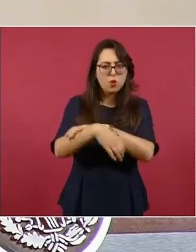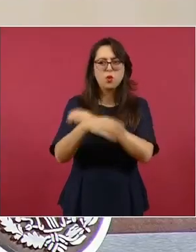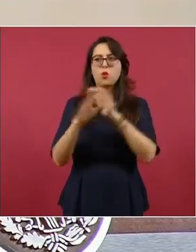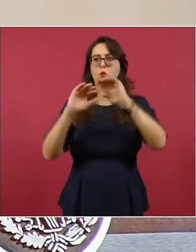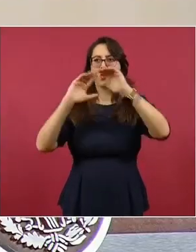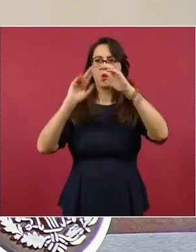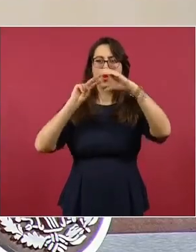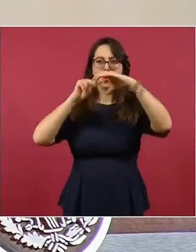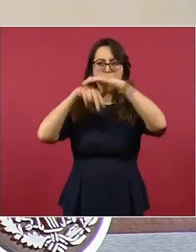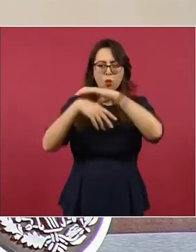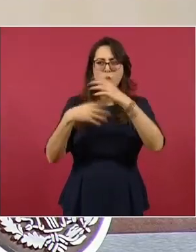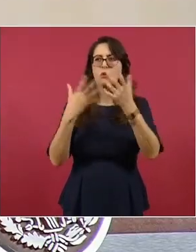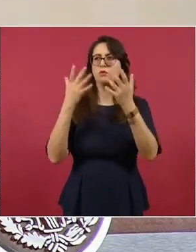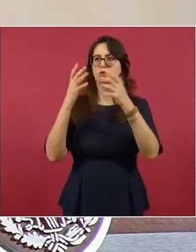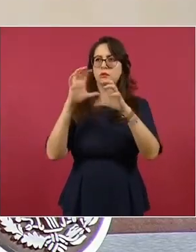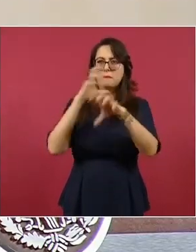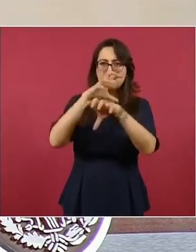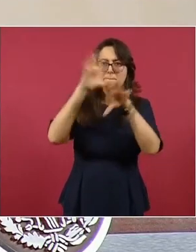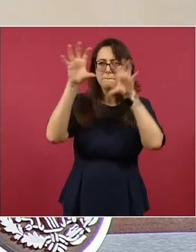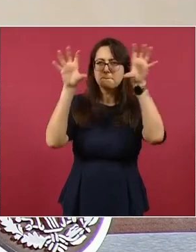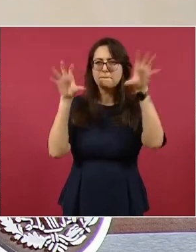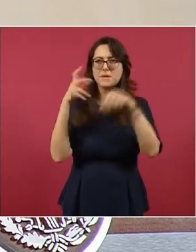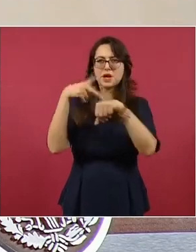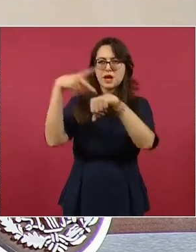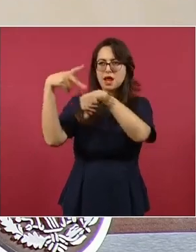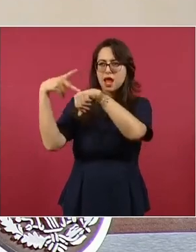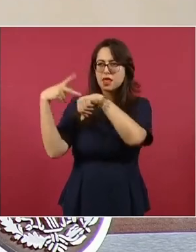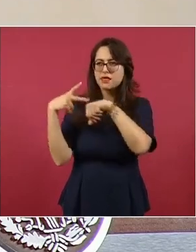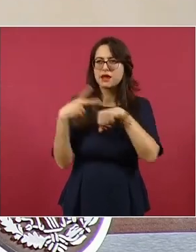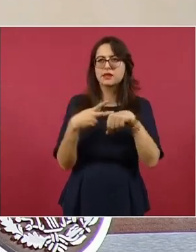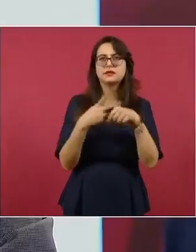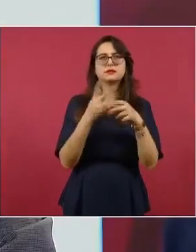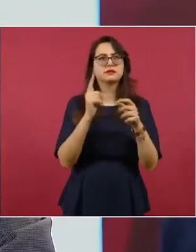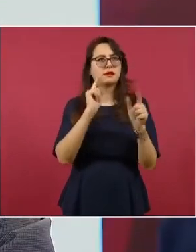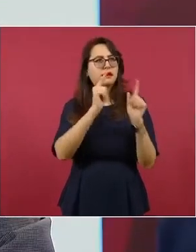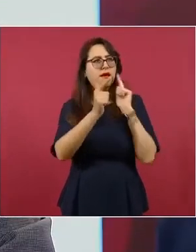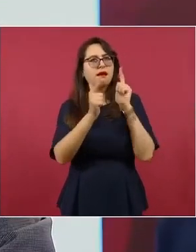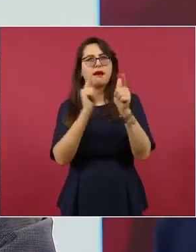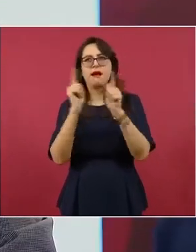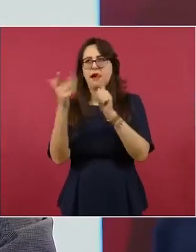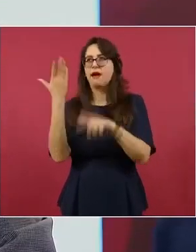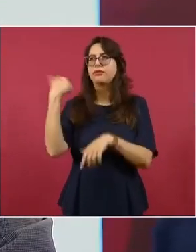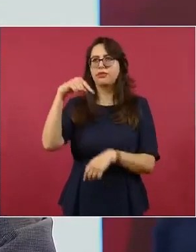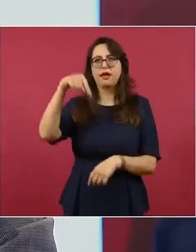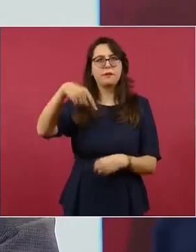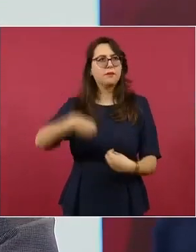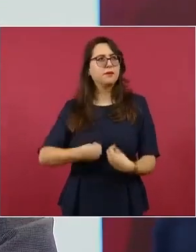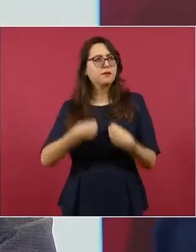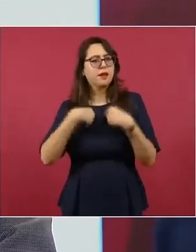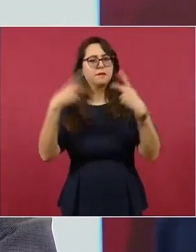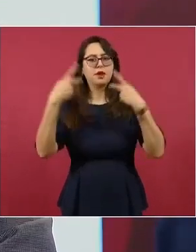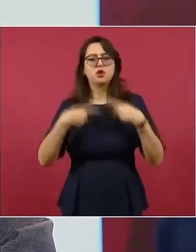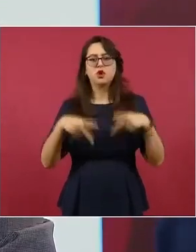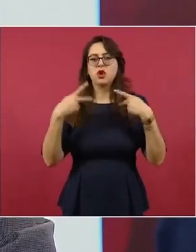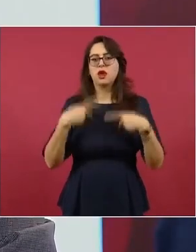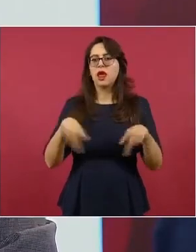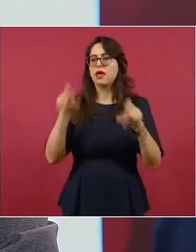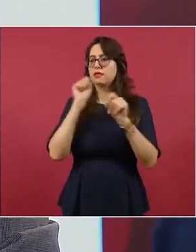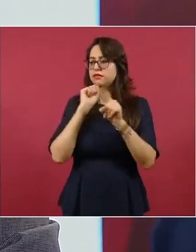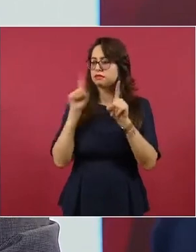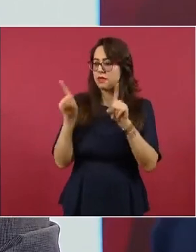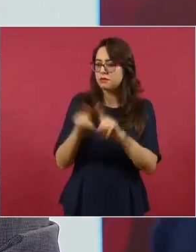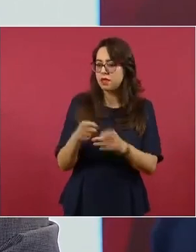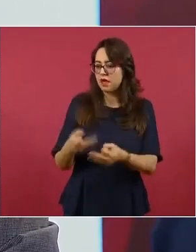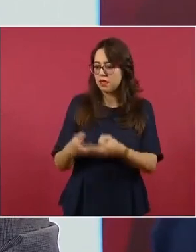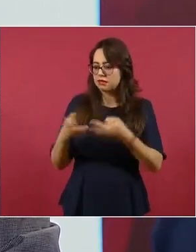abrigos rocosos, pero también zonas de terraseo para la preparación de milpas o aguadas